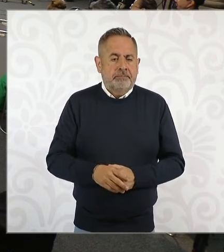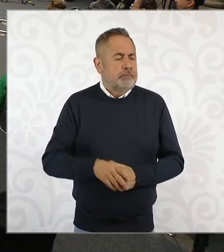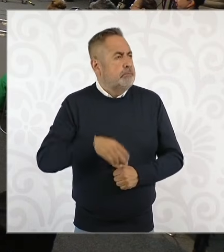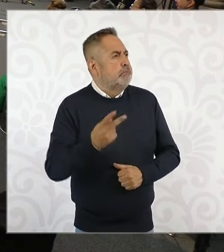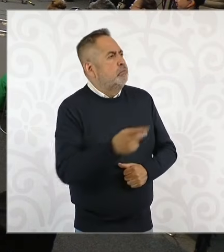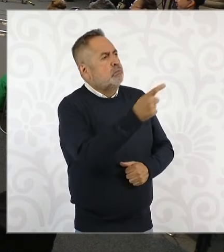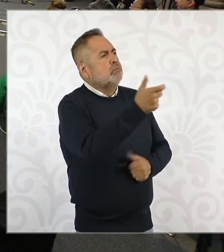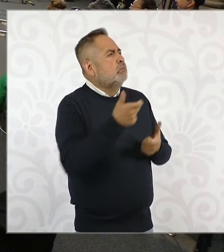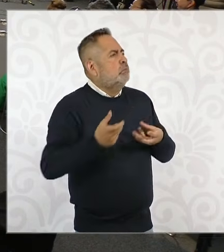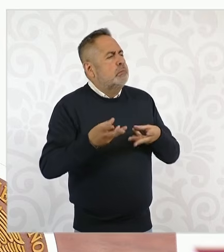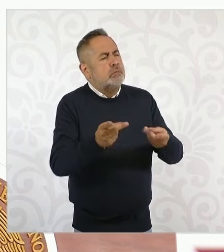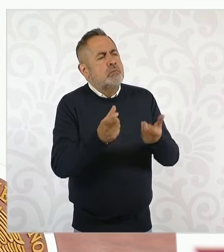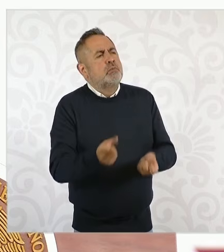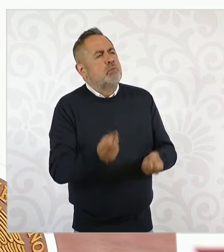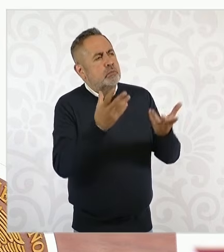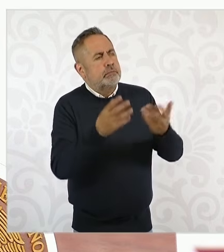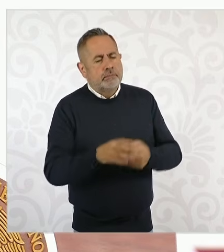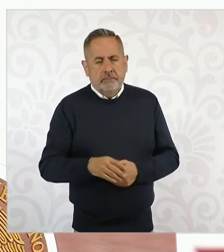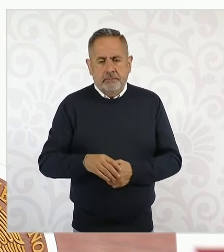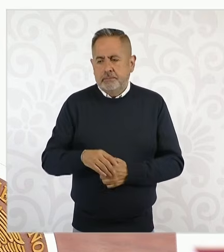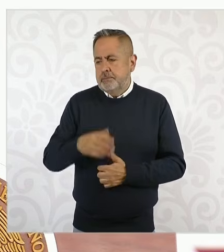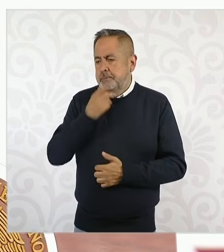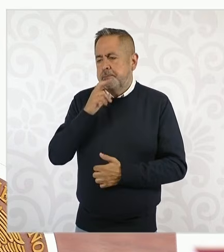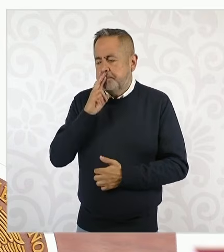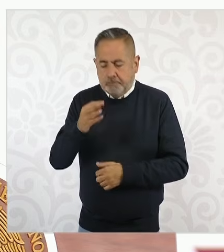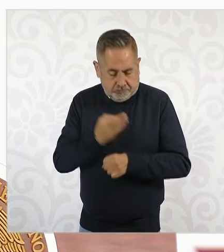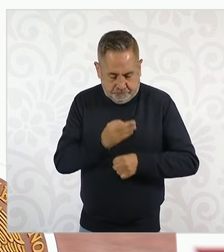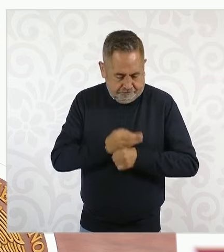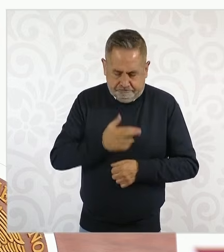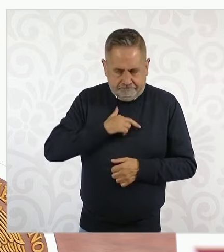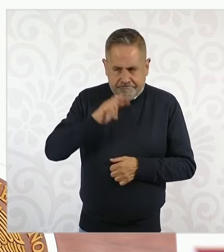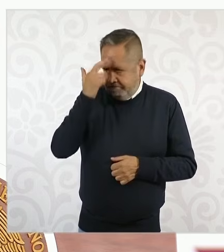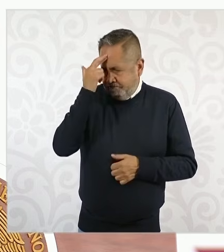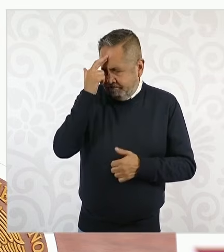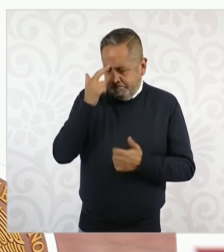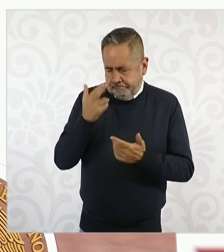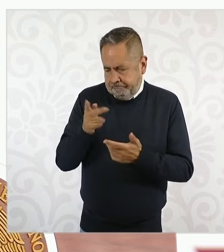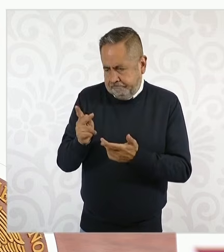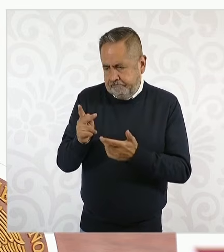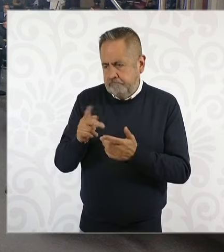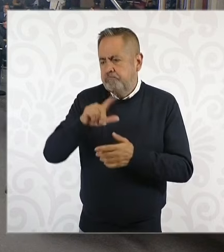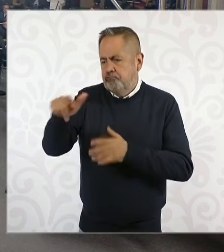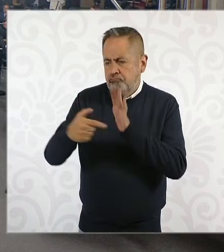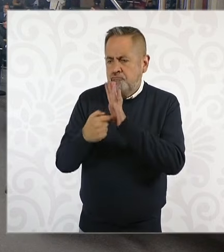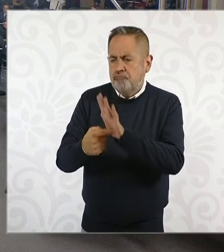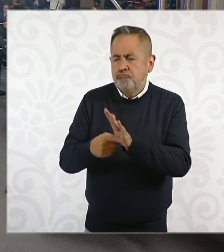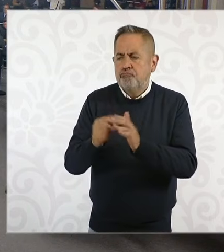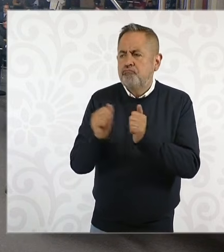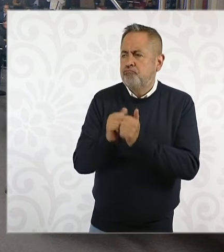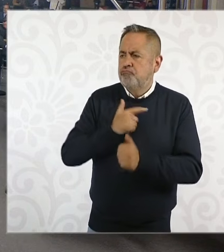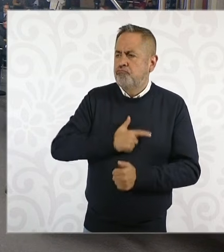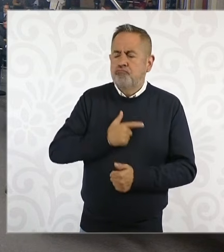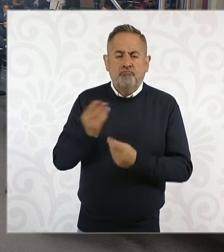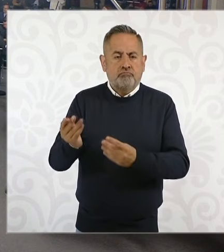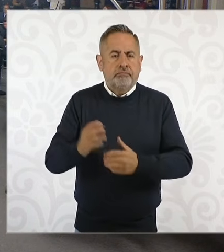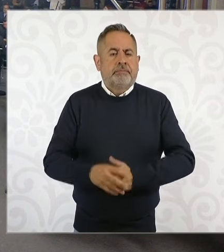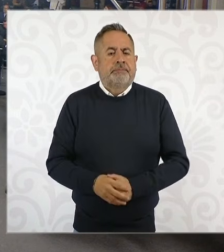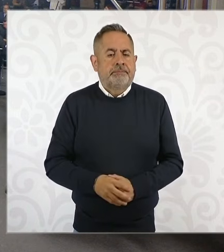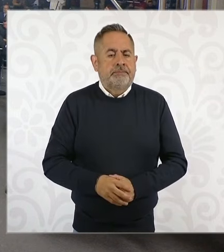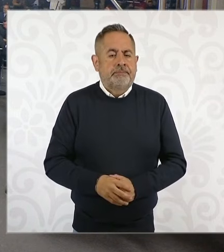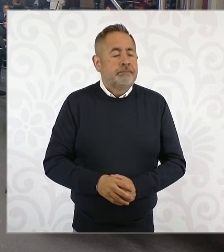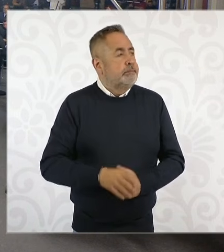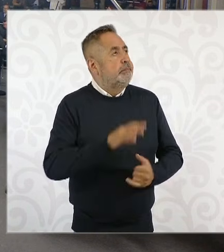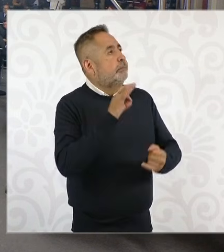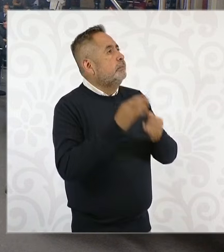no tengo el dato, pero con gusto te lo compartimos al final, no lo recuerdo en este momento. Bueno, muchas gracias. Por último,